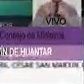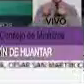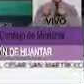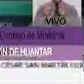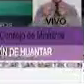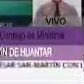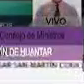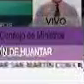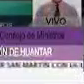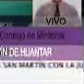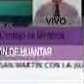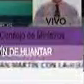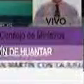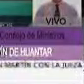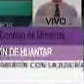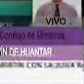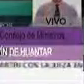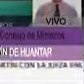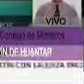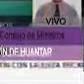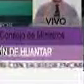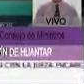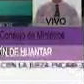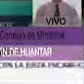ese caso.